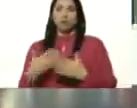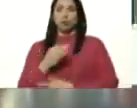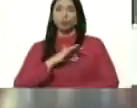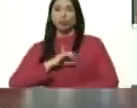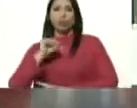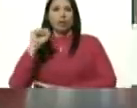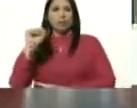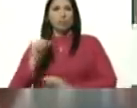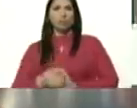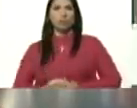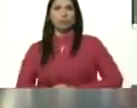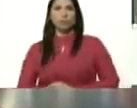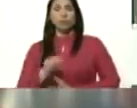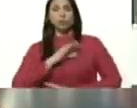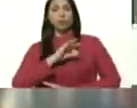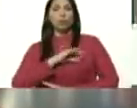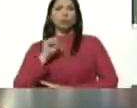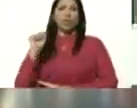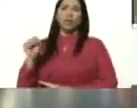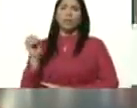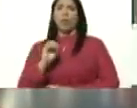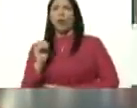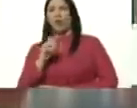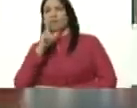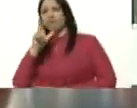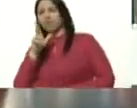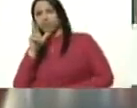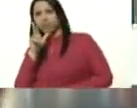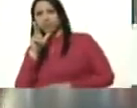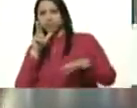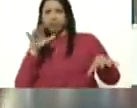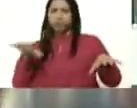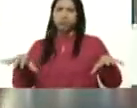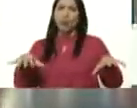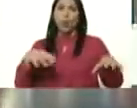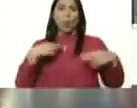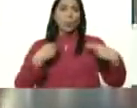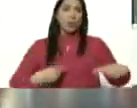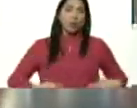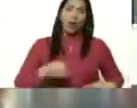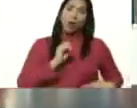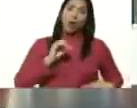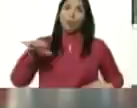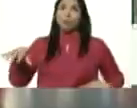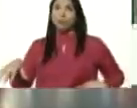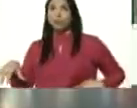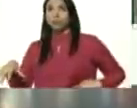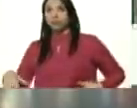socialismo. Socialismo o barbarie. Humanidad